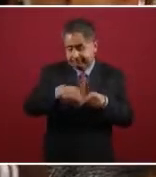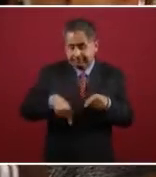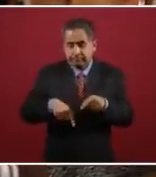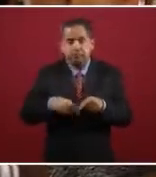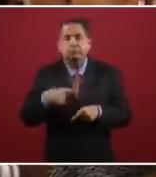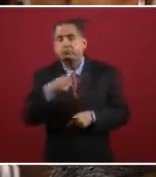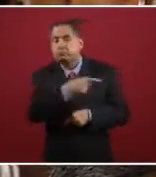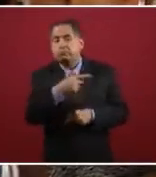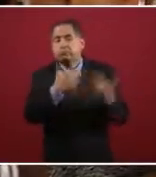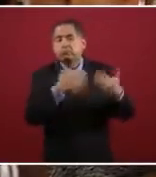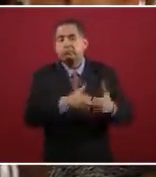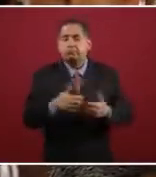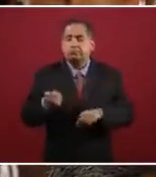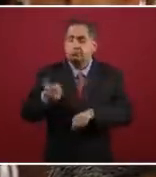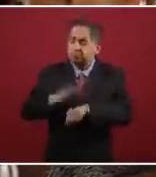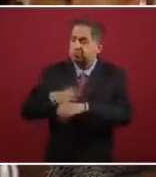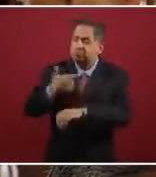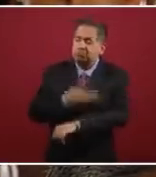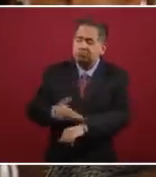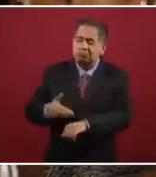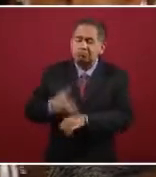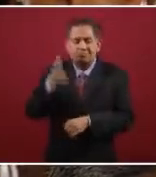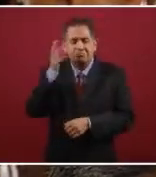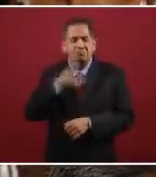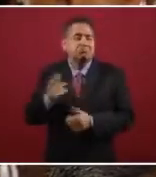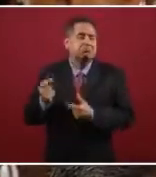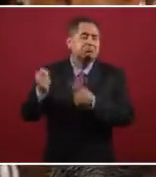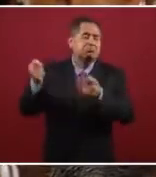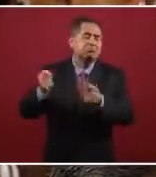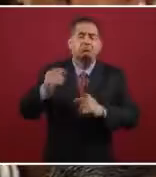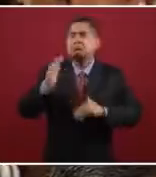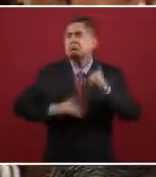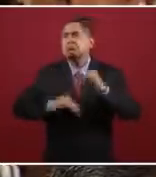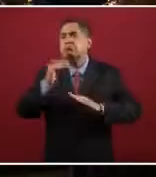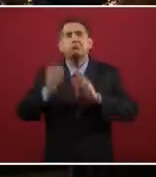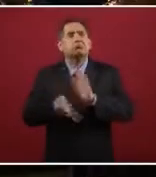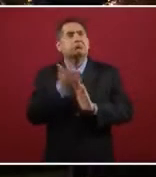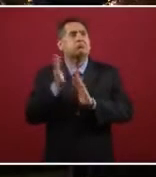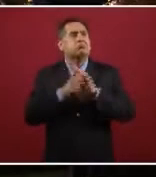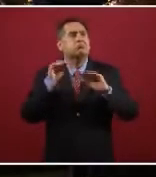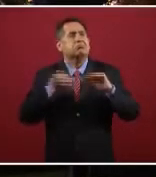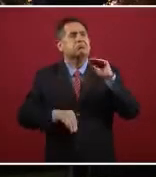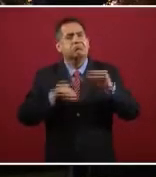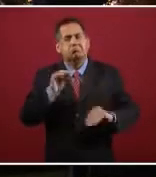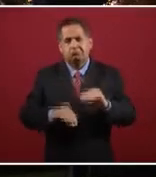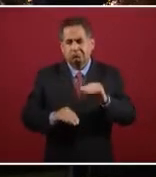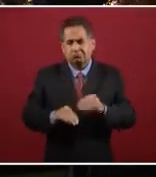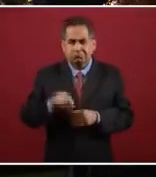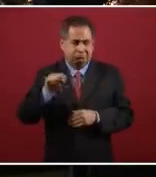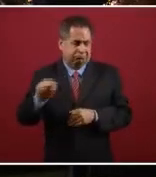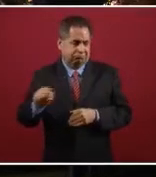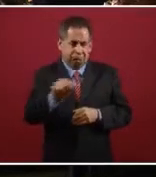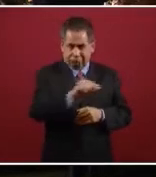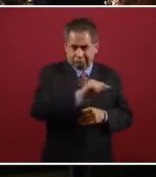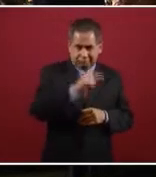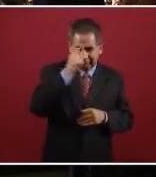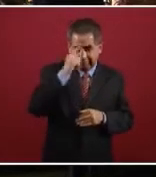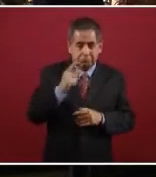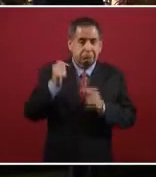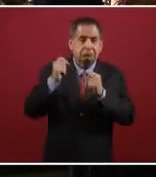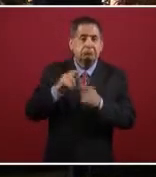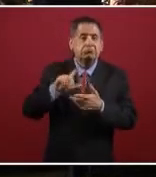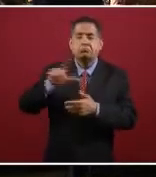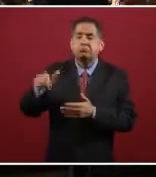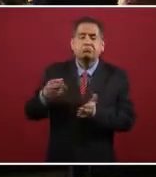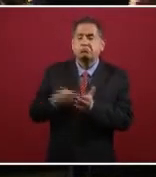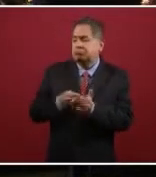administrativos no le interesan es un modo de operar esta empresa está construyendo tramos urbanos para la